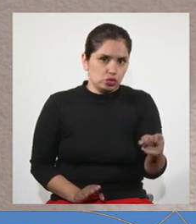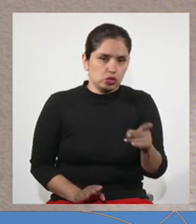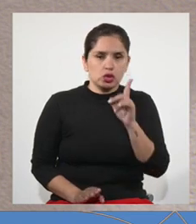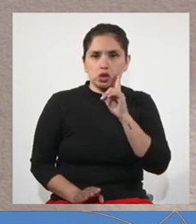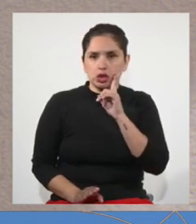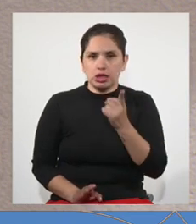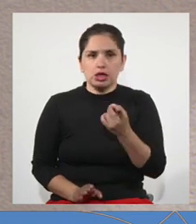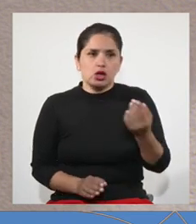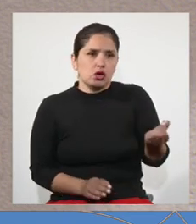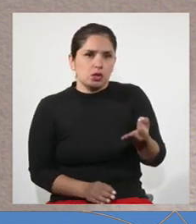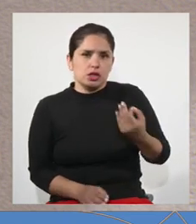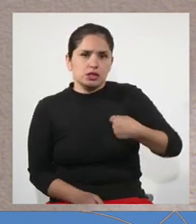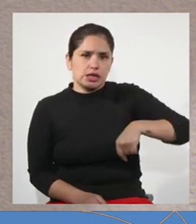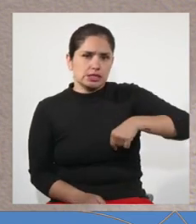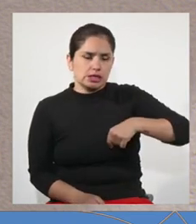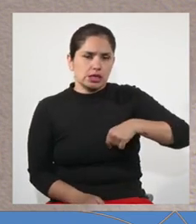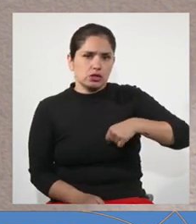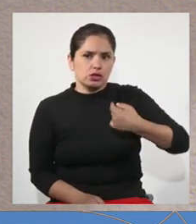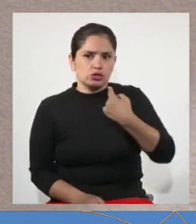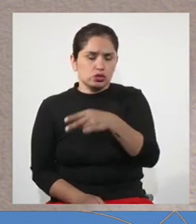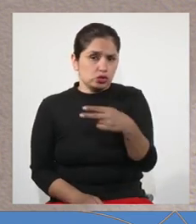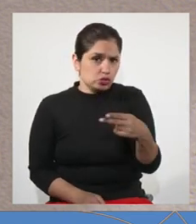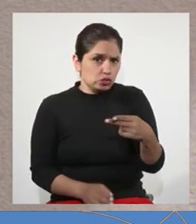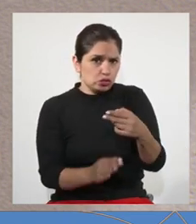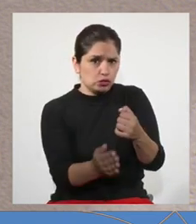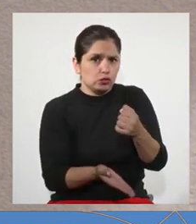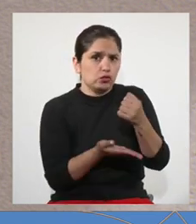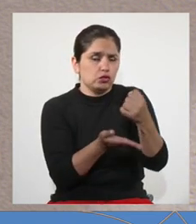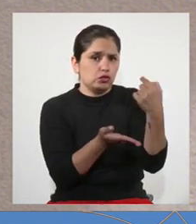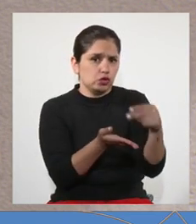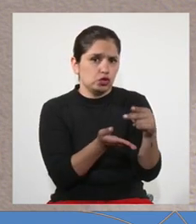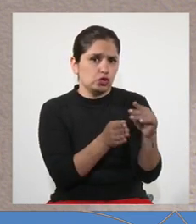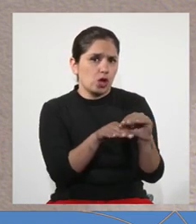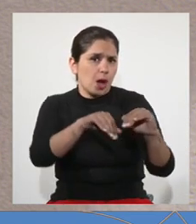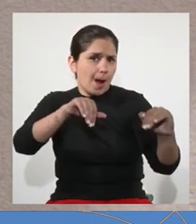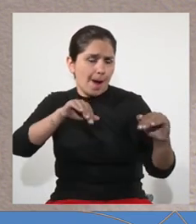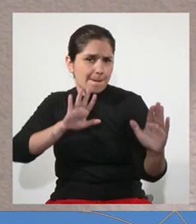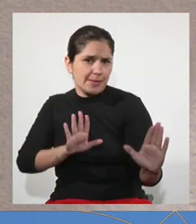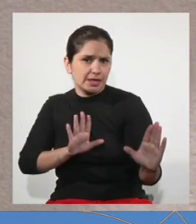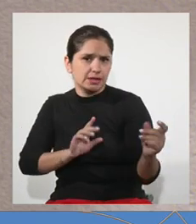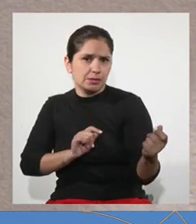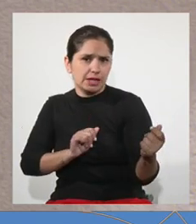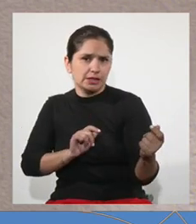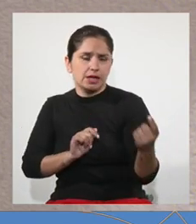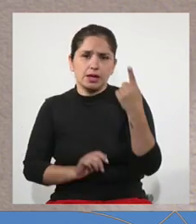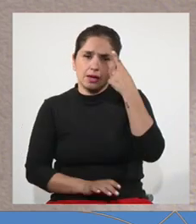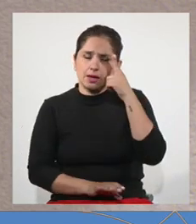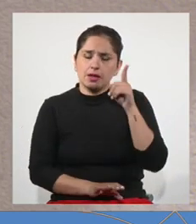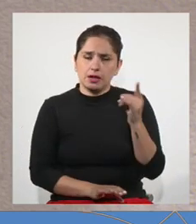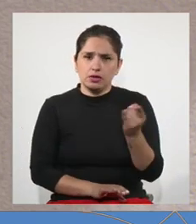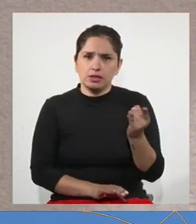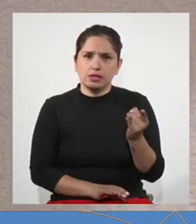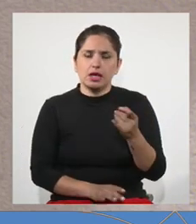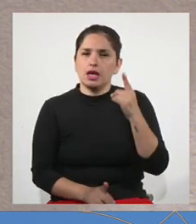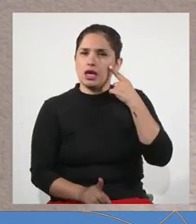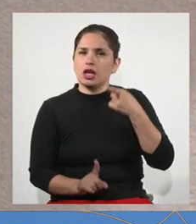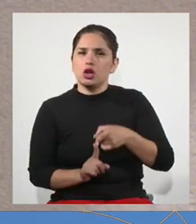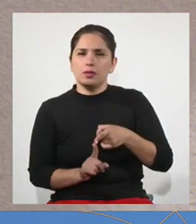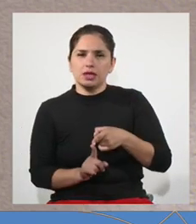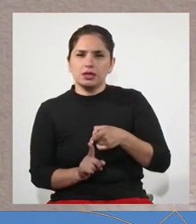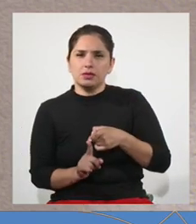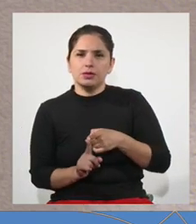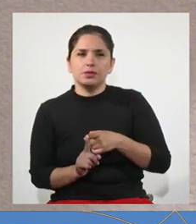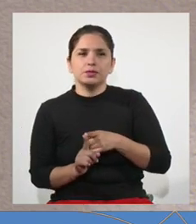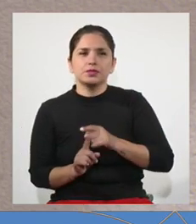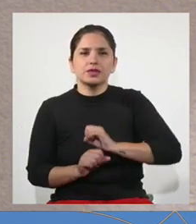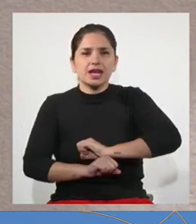como bien dice la senadora Proboste, son parte de un patrimonio separado, pero que evidentemente es de la universidad. El objetivo es